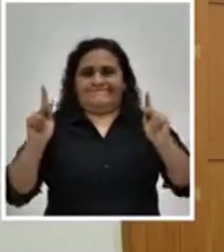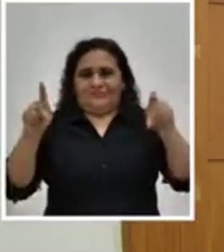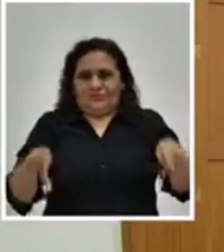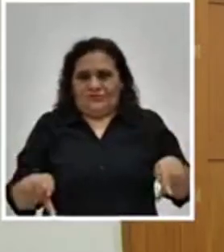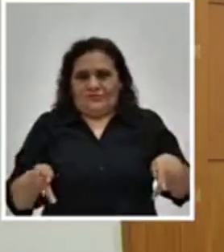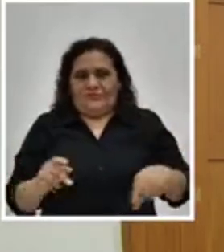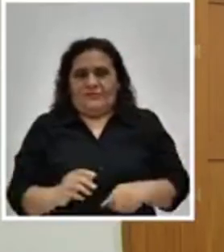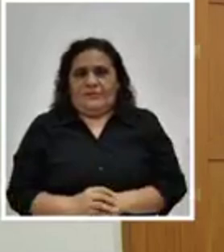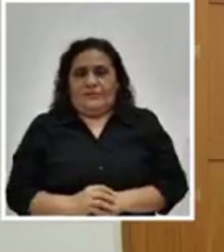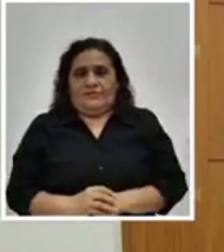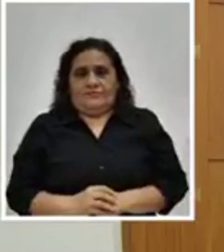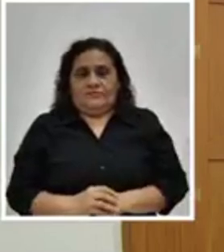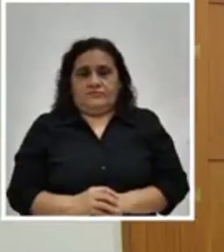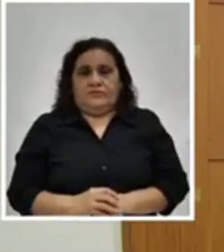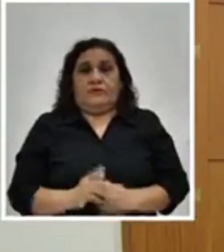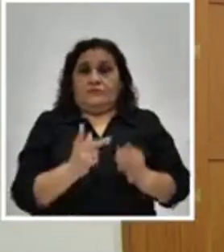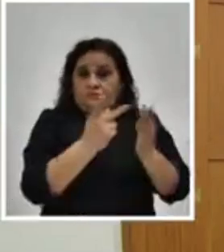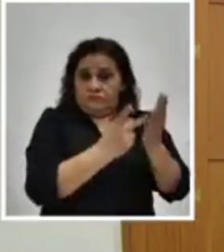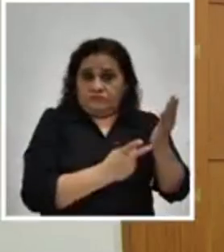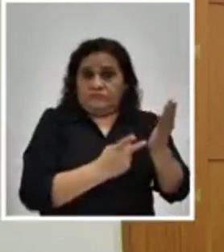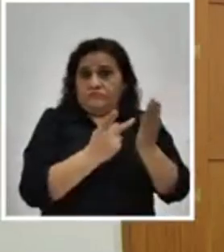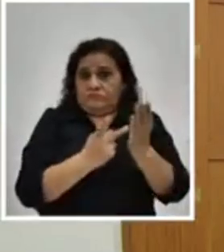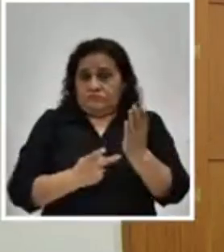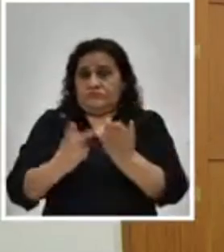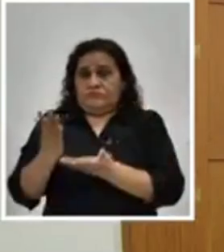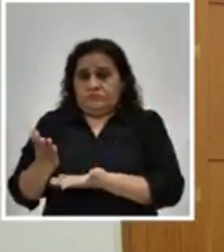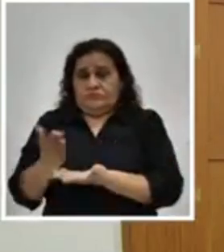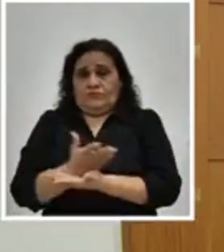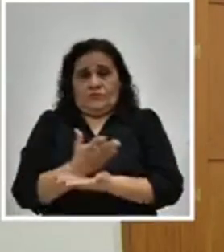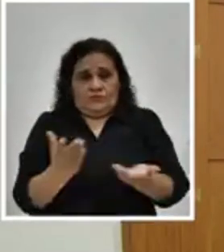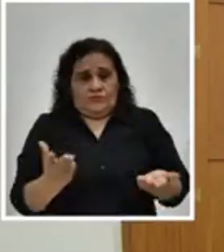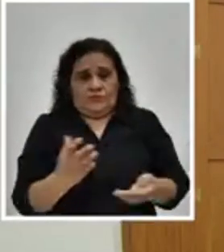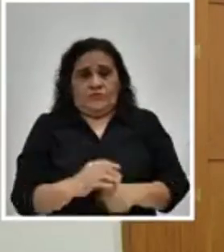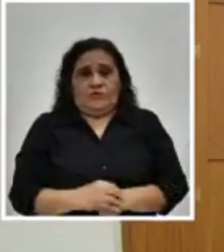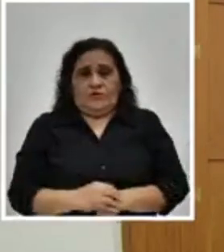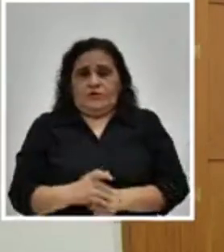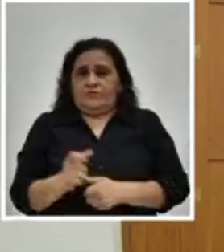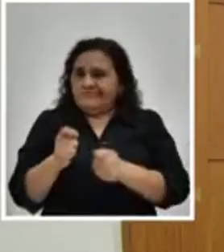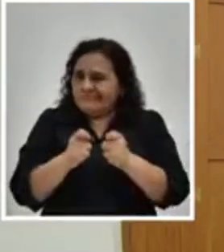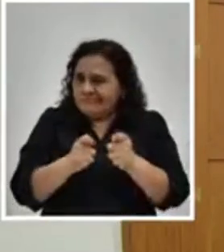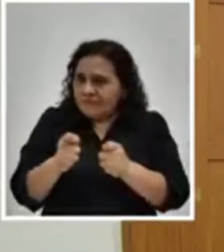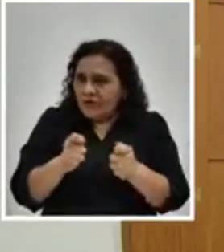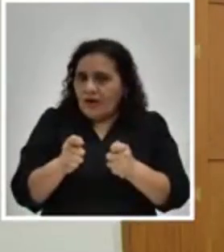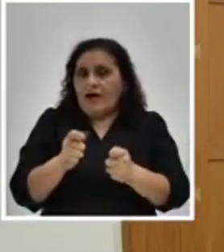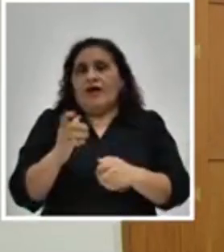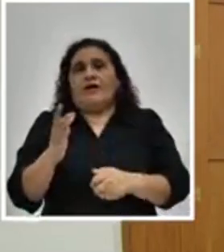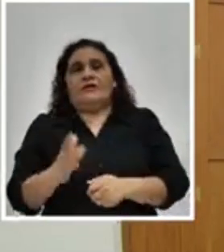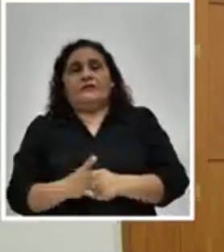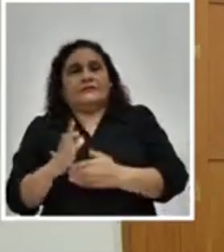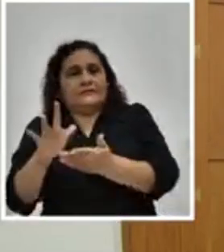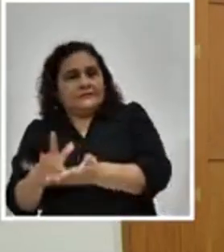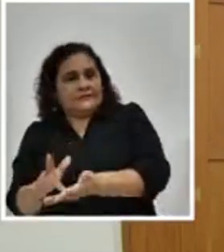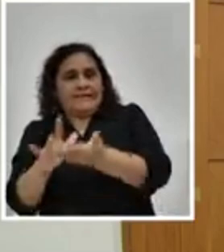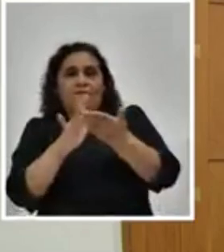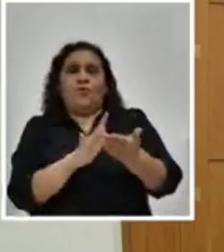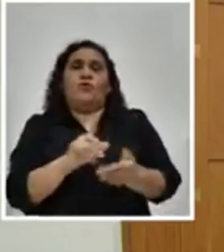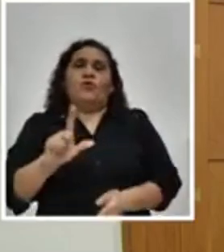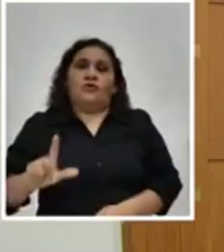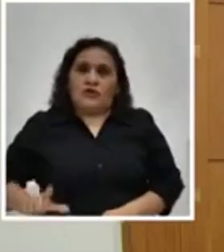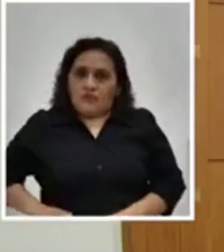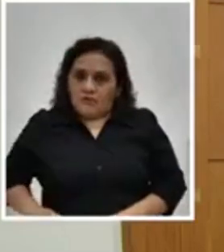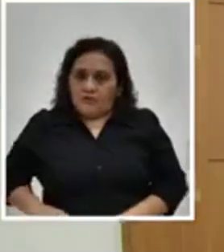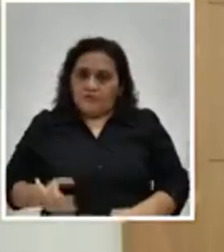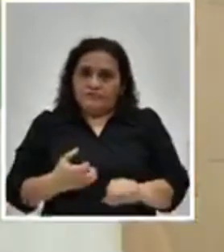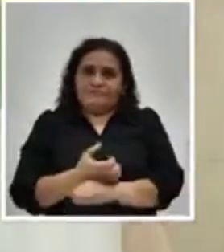Todos estos programas se llevaron a cabo gracias a las gestiones y a los apoyos del gobierno del estado de Yucatán.